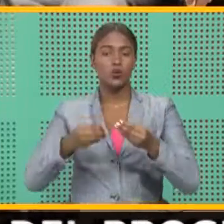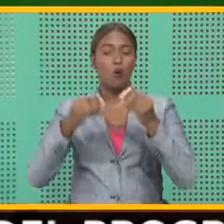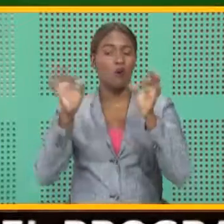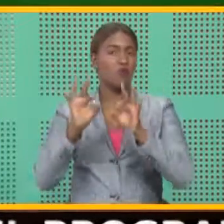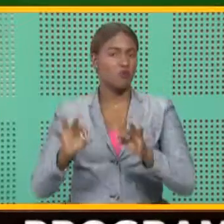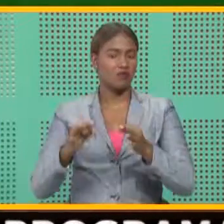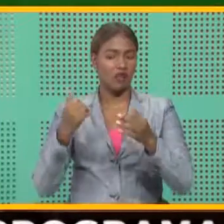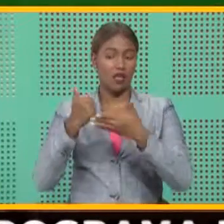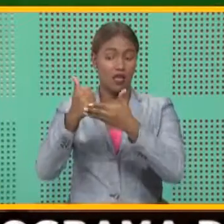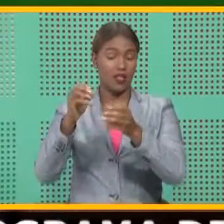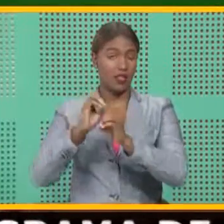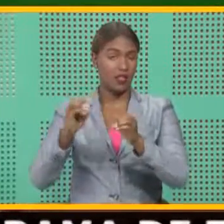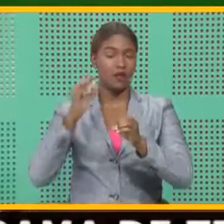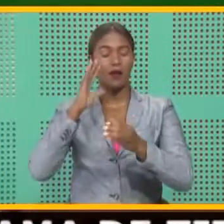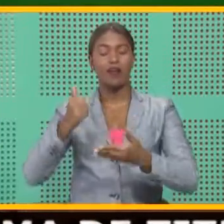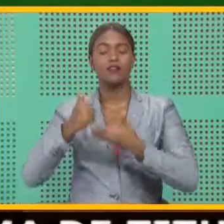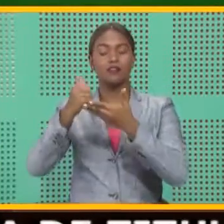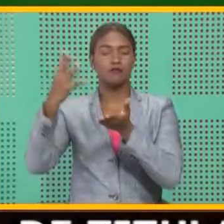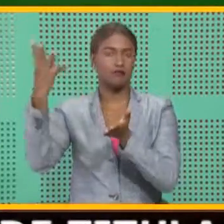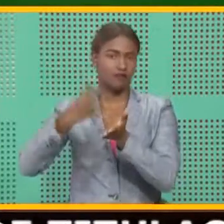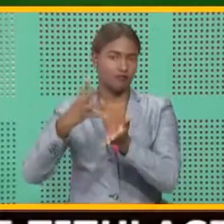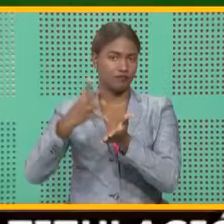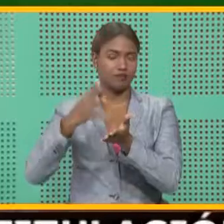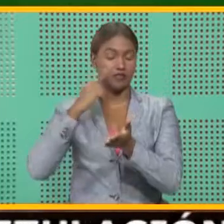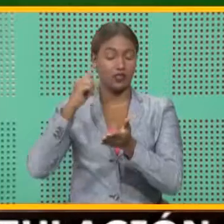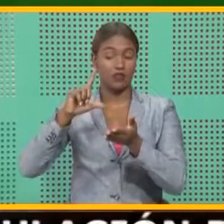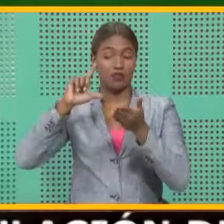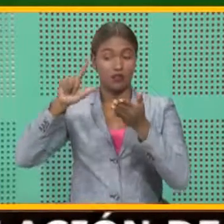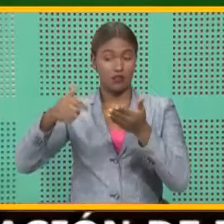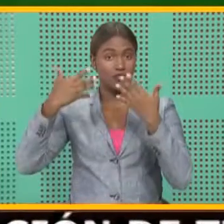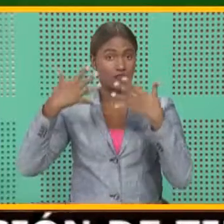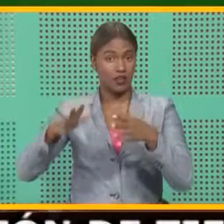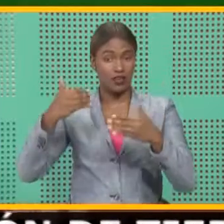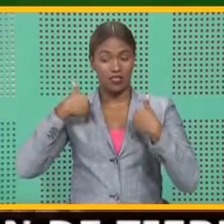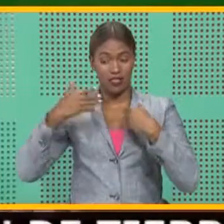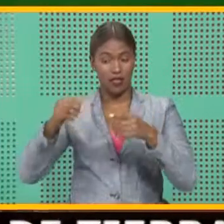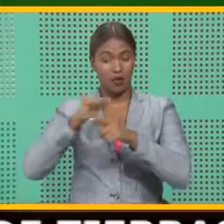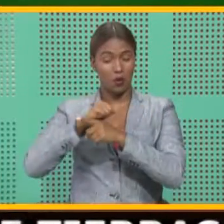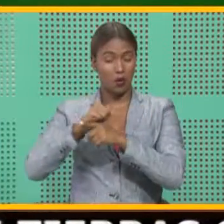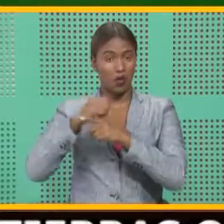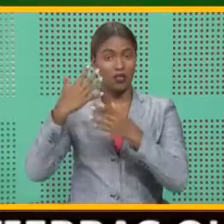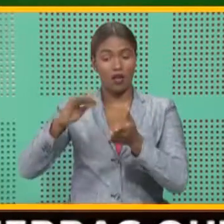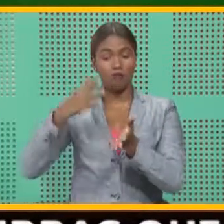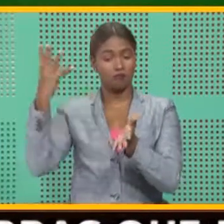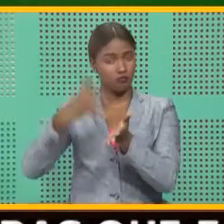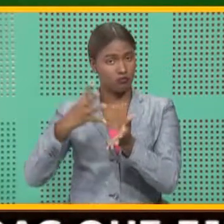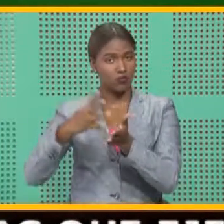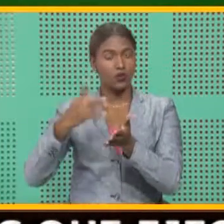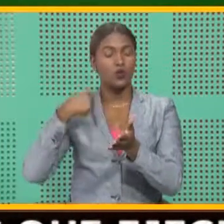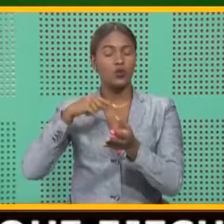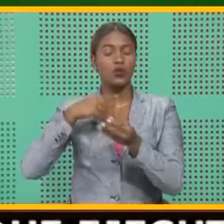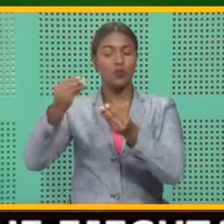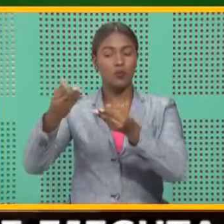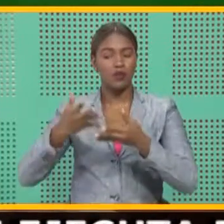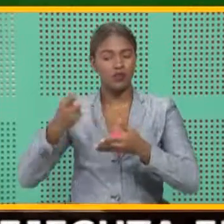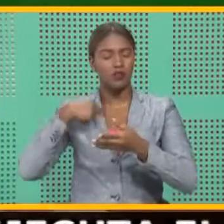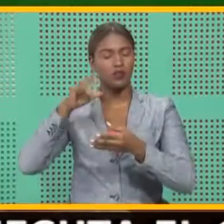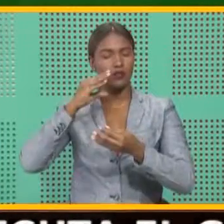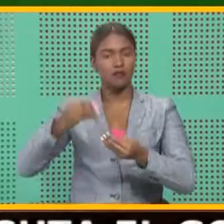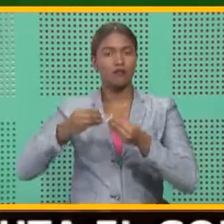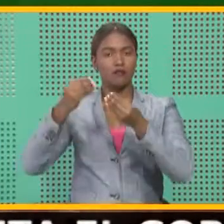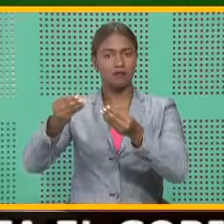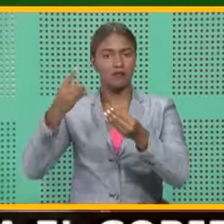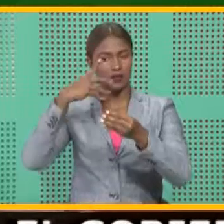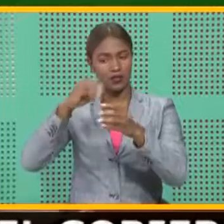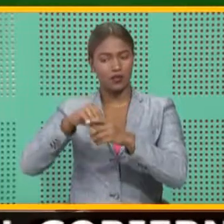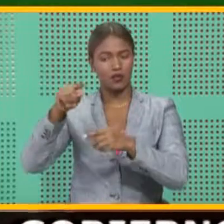funcionado, sino que se le ayuda a la instalación. Y ya una vez ellos tengan ese entrenamiento y lo tengan instalado, nos informan y nosotros le damos el ok